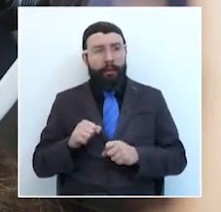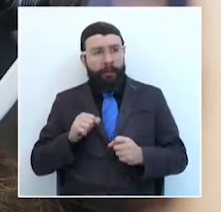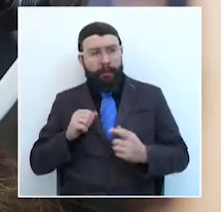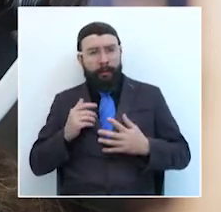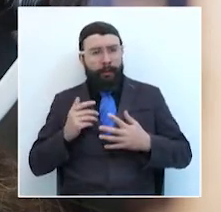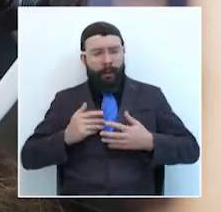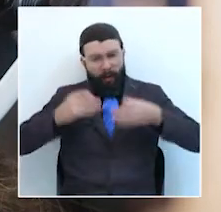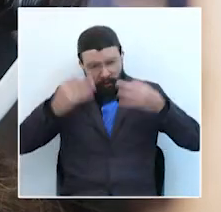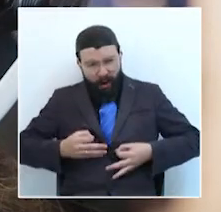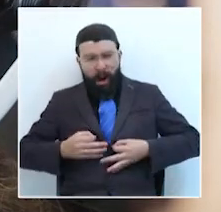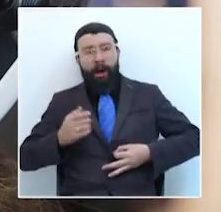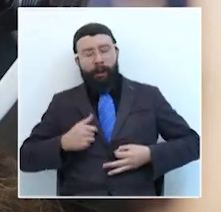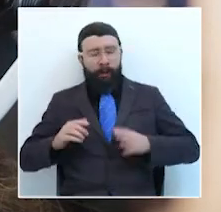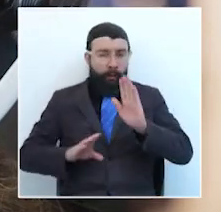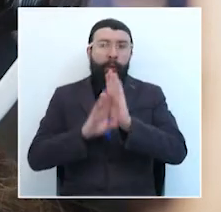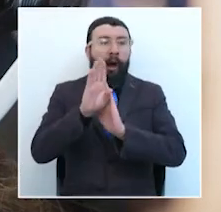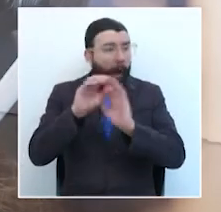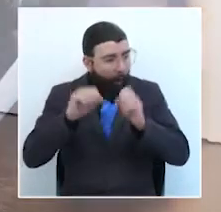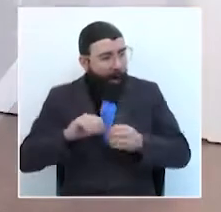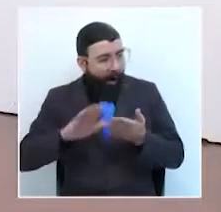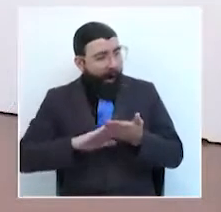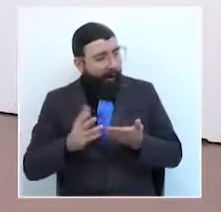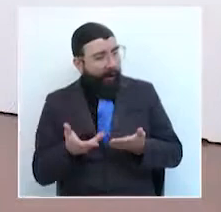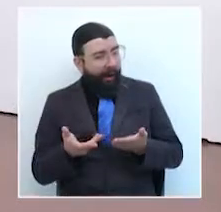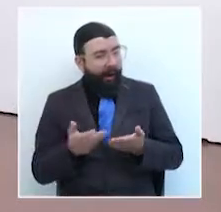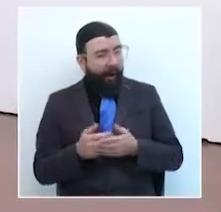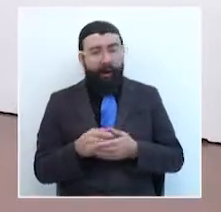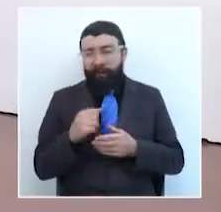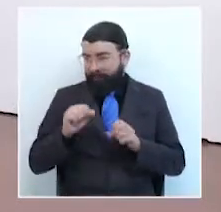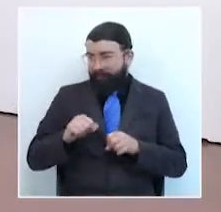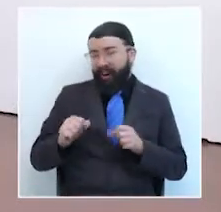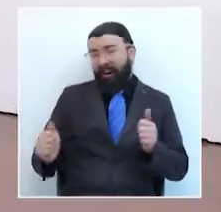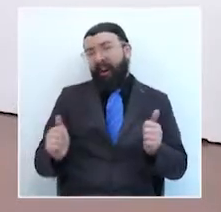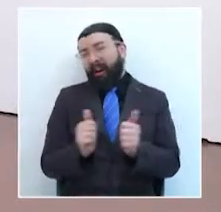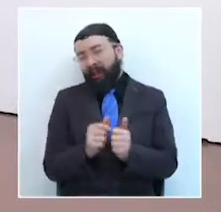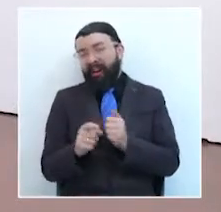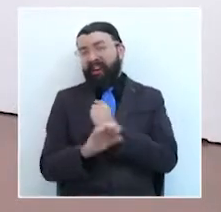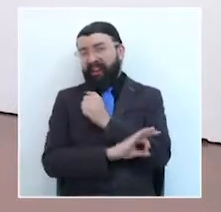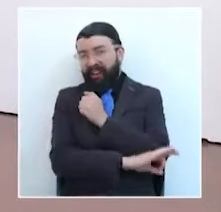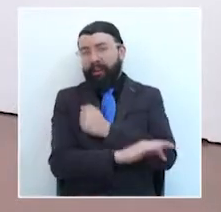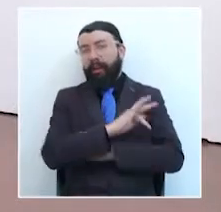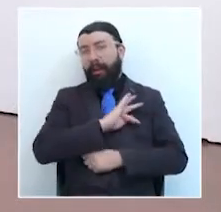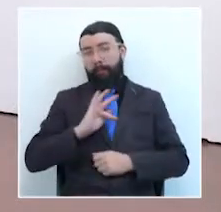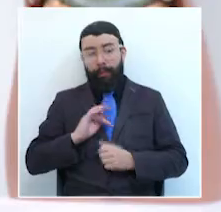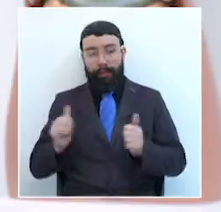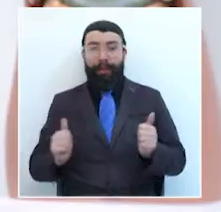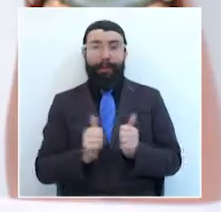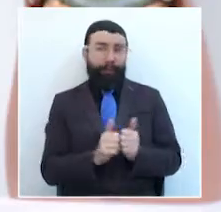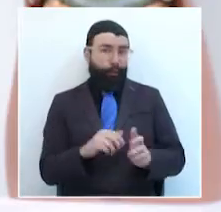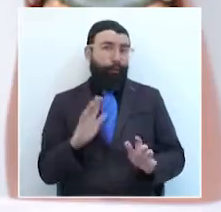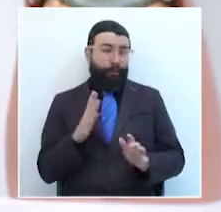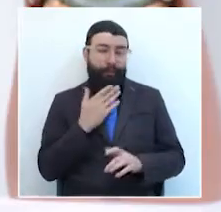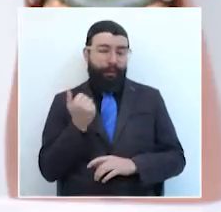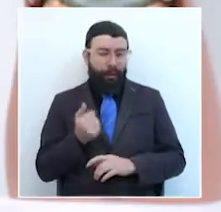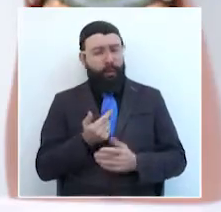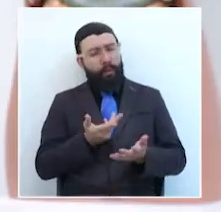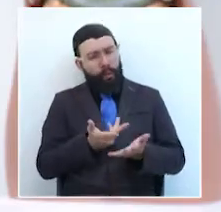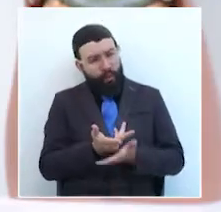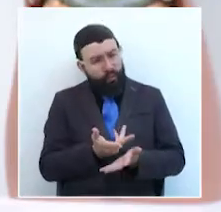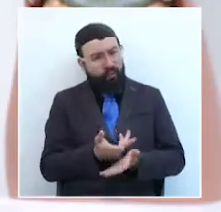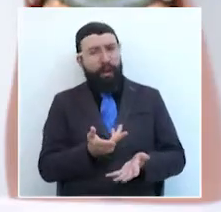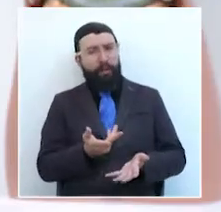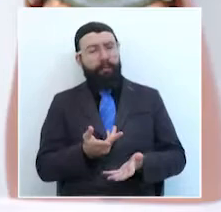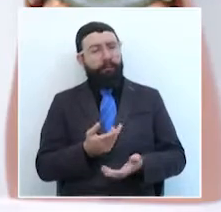definitivamente a ello y lograr superando sí y que más que es con un acompañamiento psicoterapéutico donde sean las herramientas